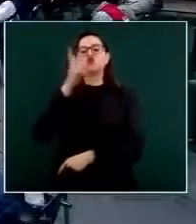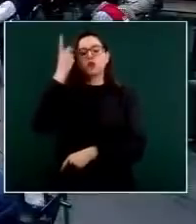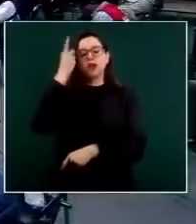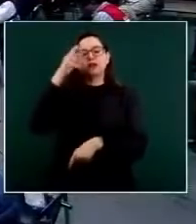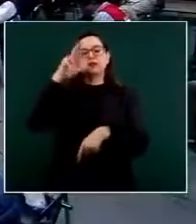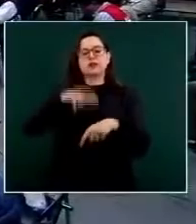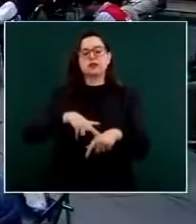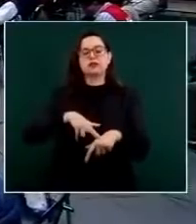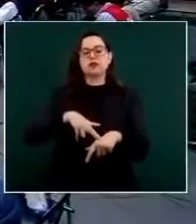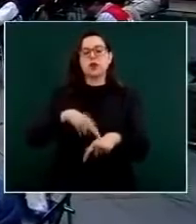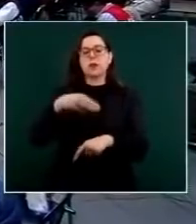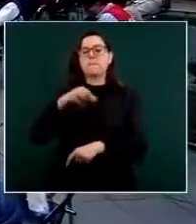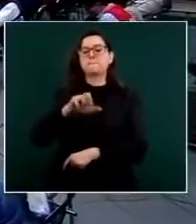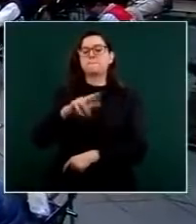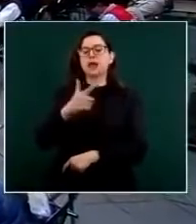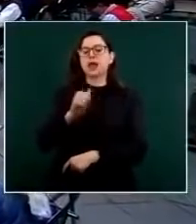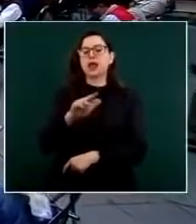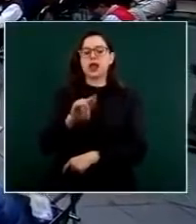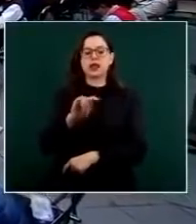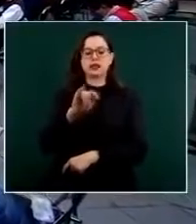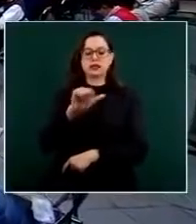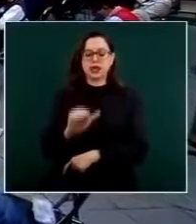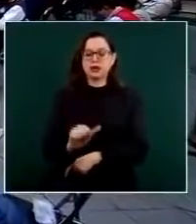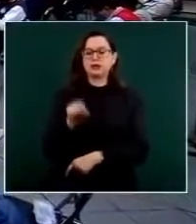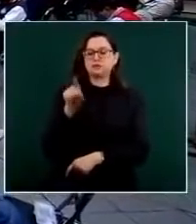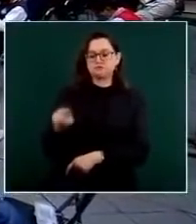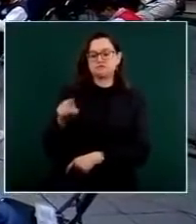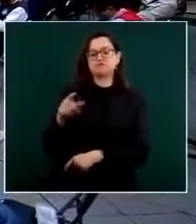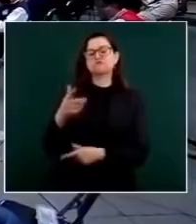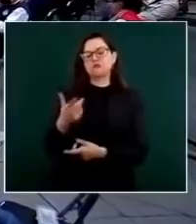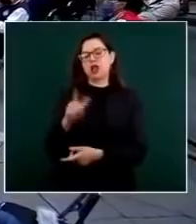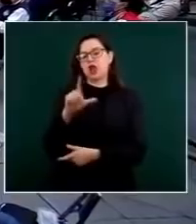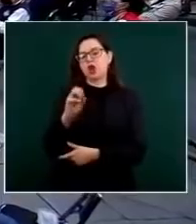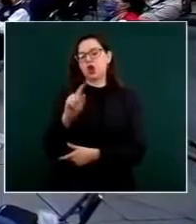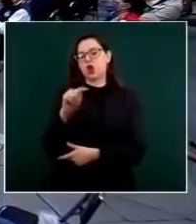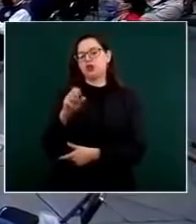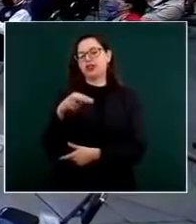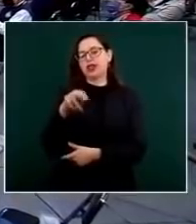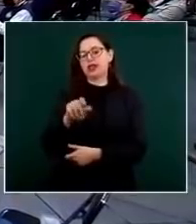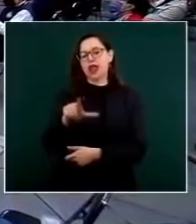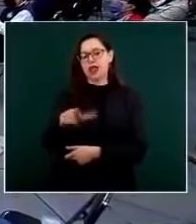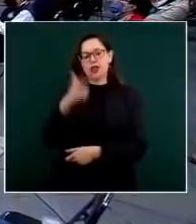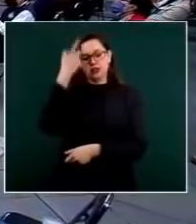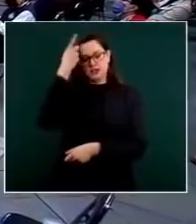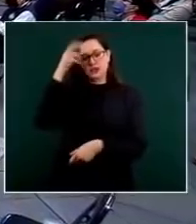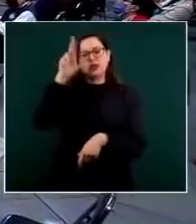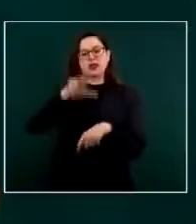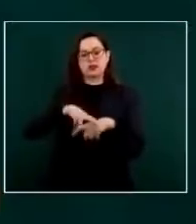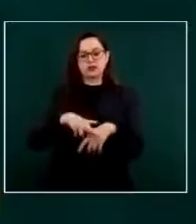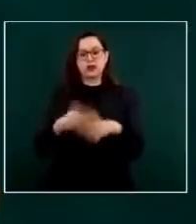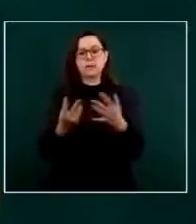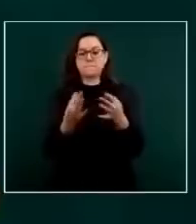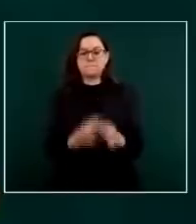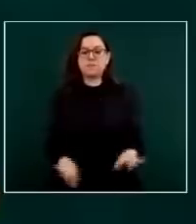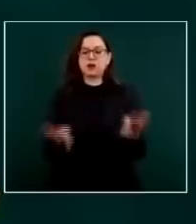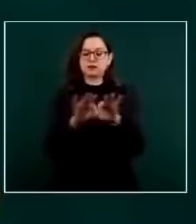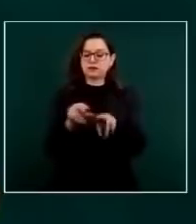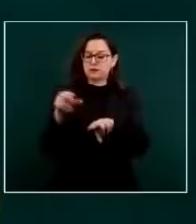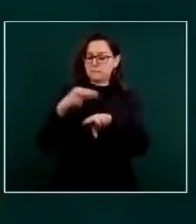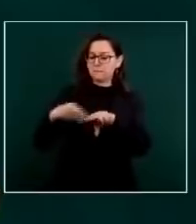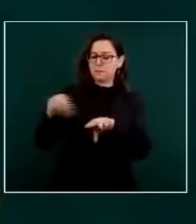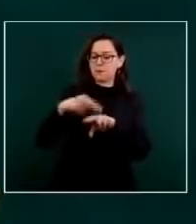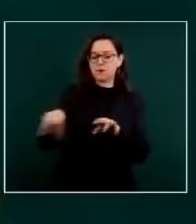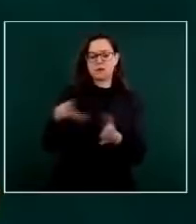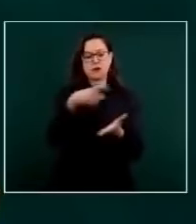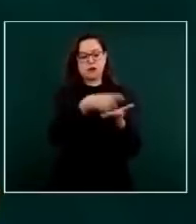eran en otros temas lópez obrador confirmó que pronto se aplicará una vacuna de refuerzo contra kobe 19